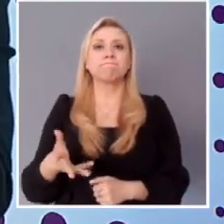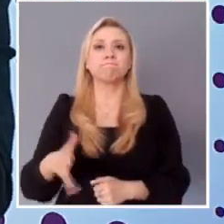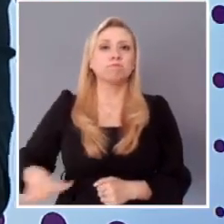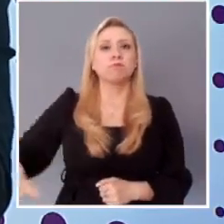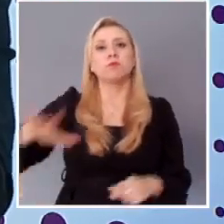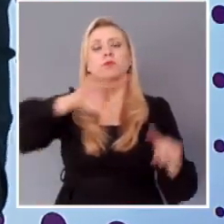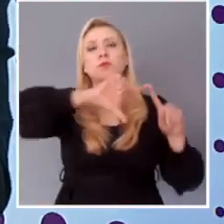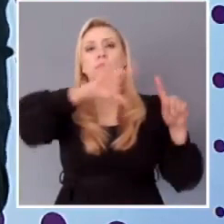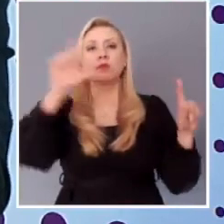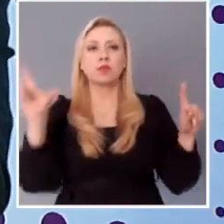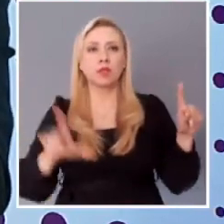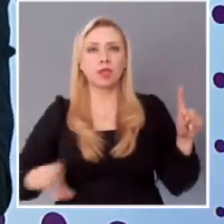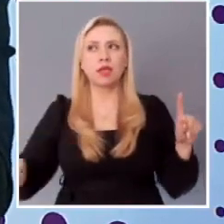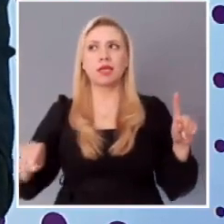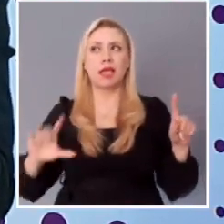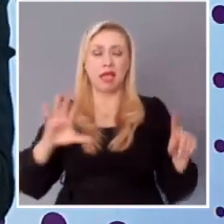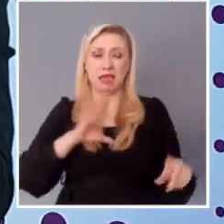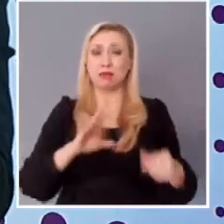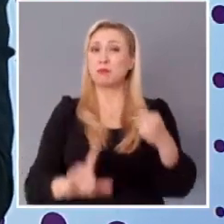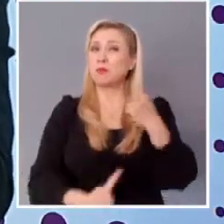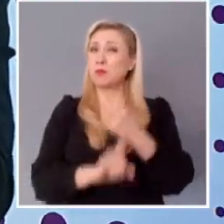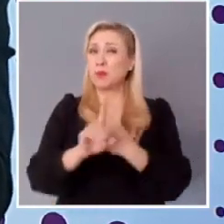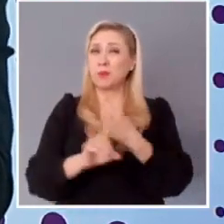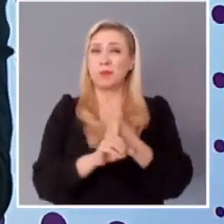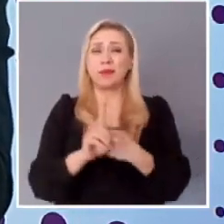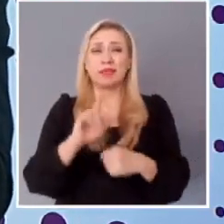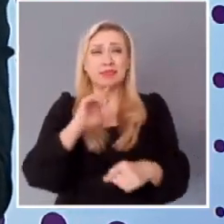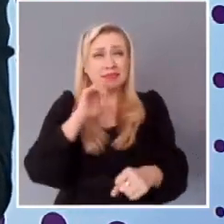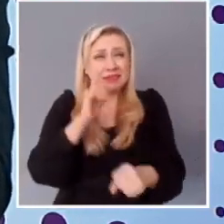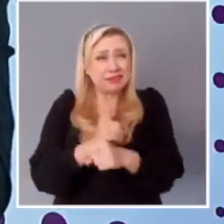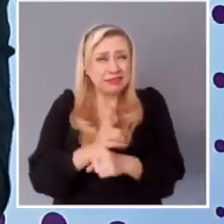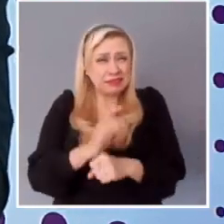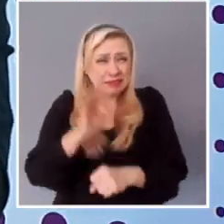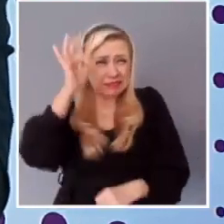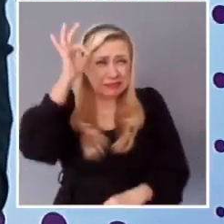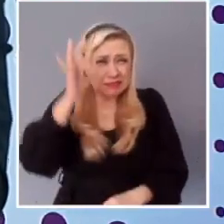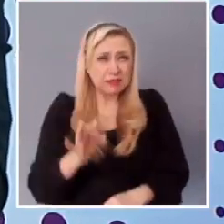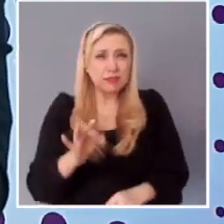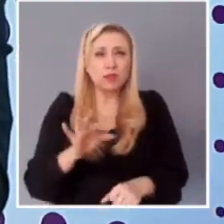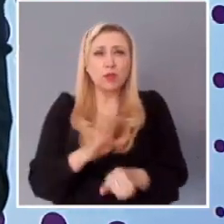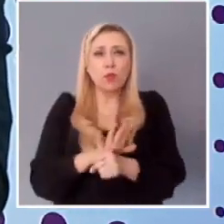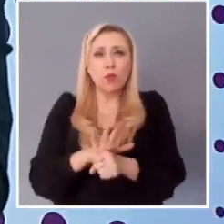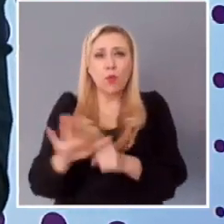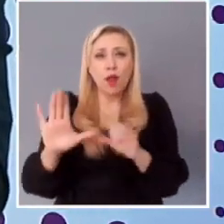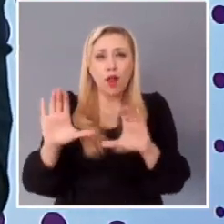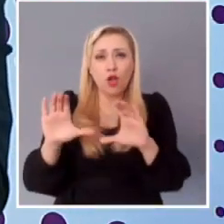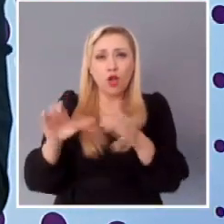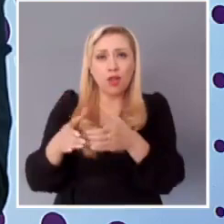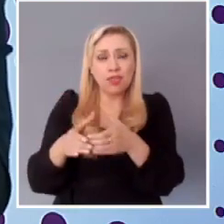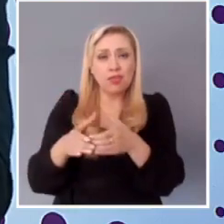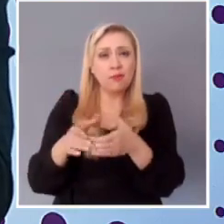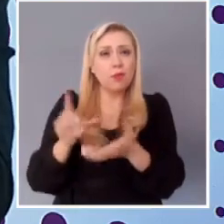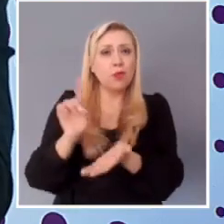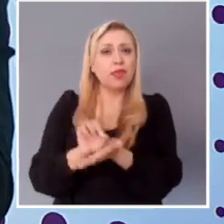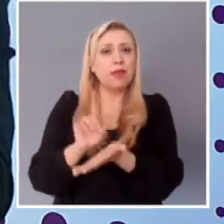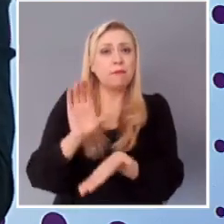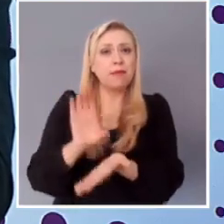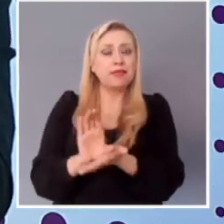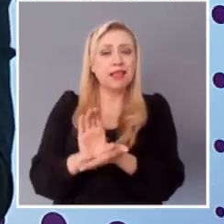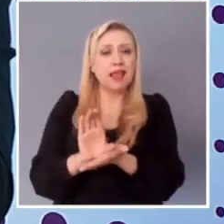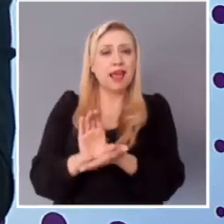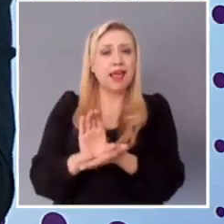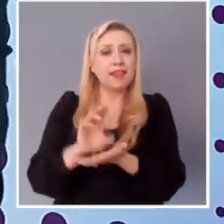nacional tenemos el enorme reto de identificar con precisión al colectivo de personas con discapacidad psicosocial, que es